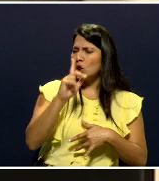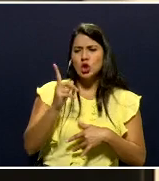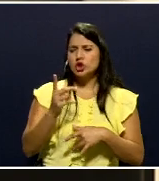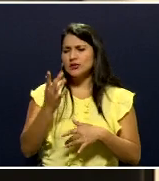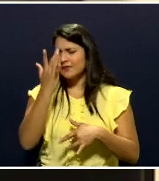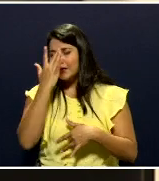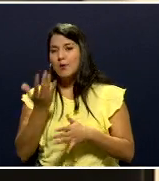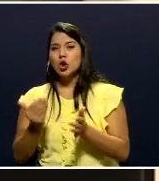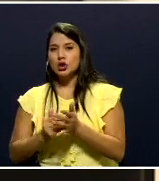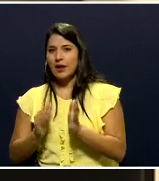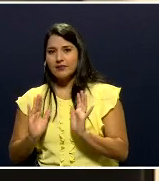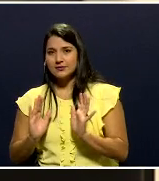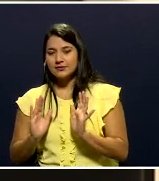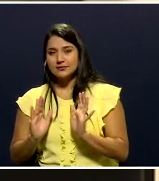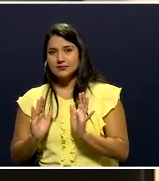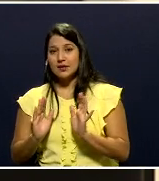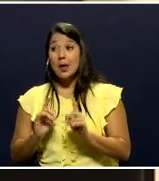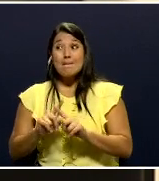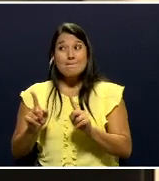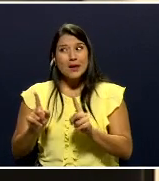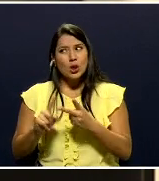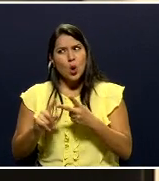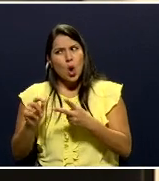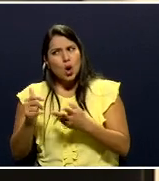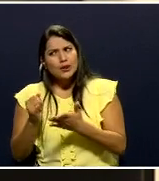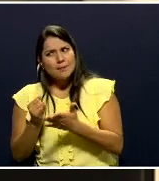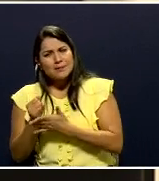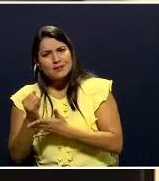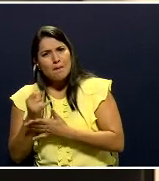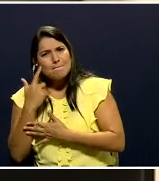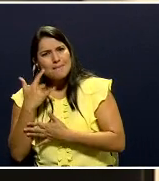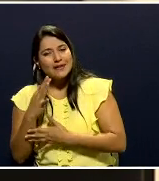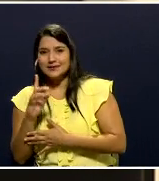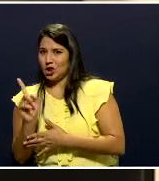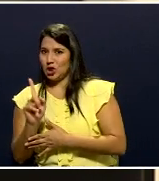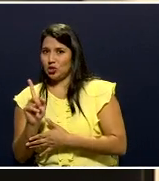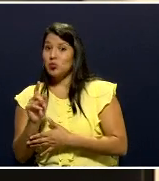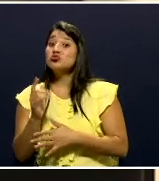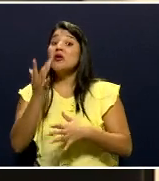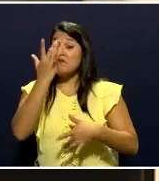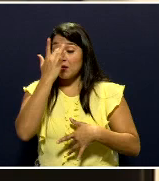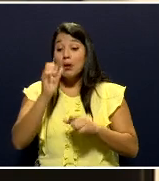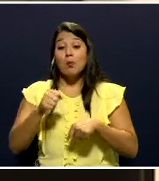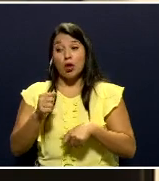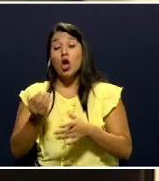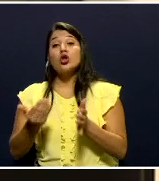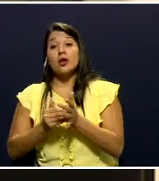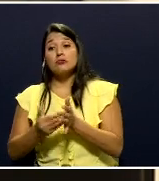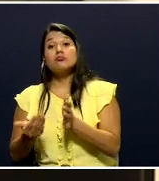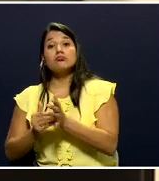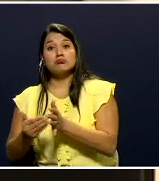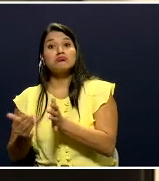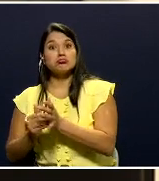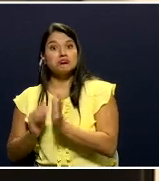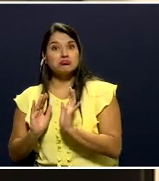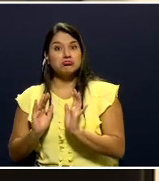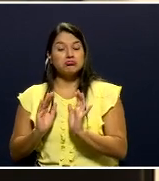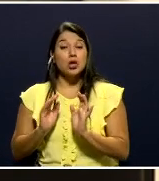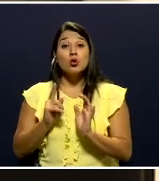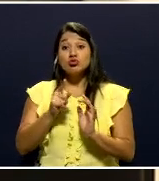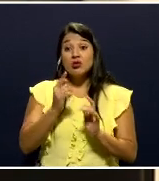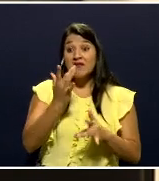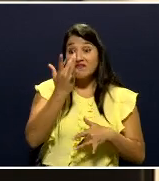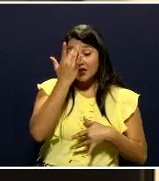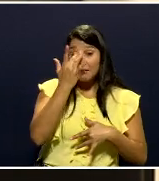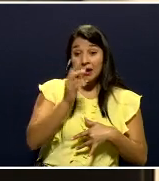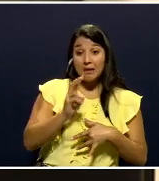no lo hay. Puede ser que sea un proceso de reinfección, es decir, que la persona eliminó el virus y se vuelve a contagiar con el virus, o